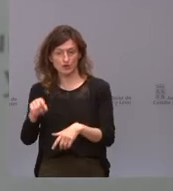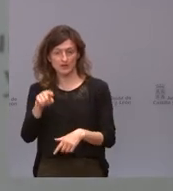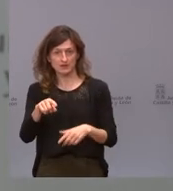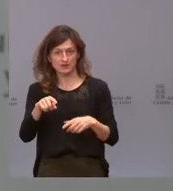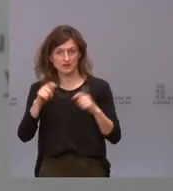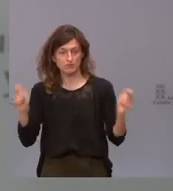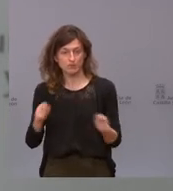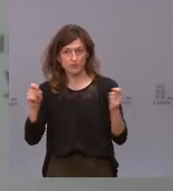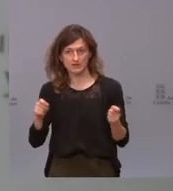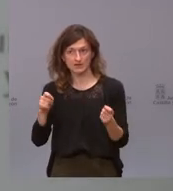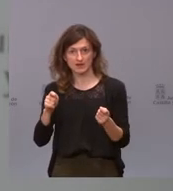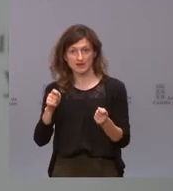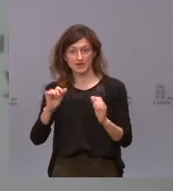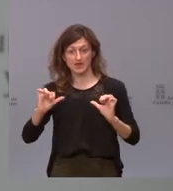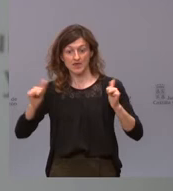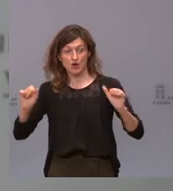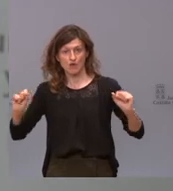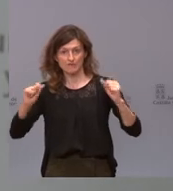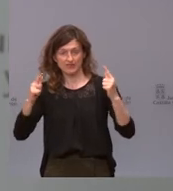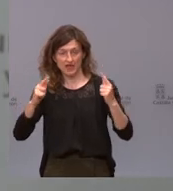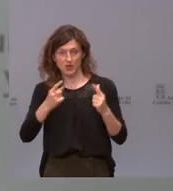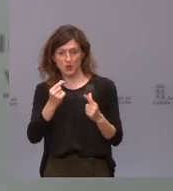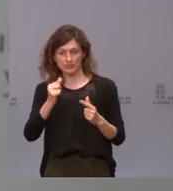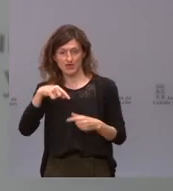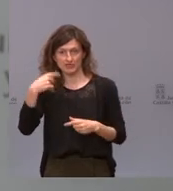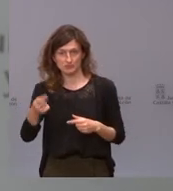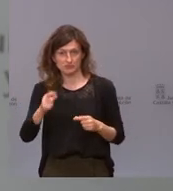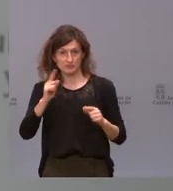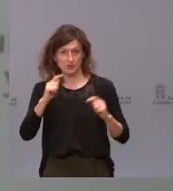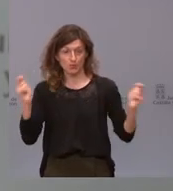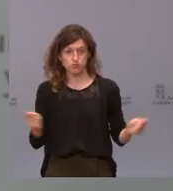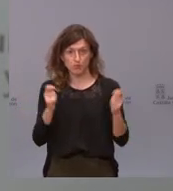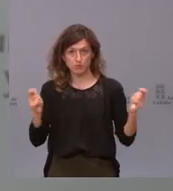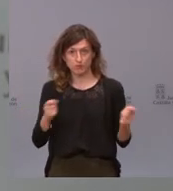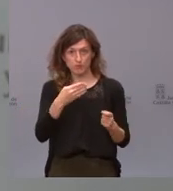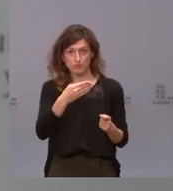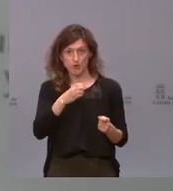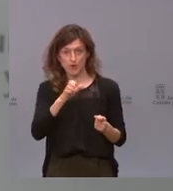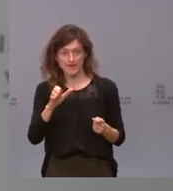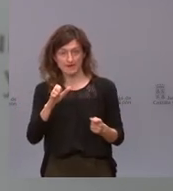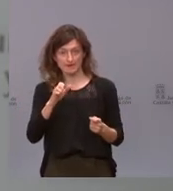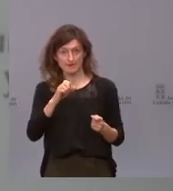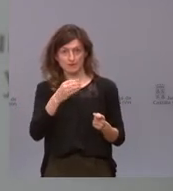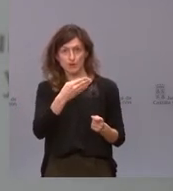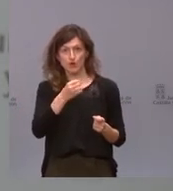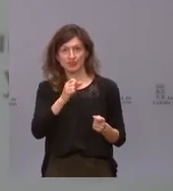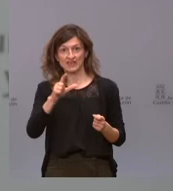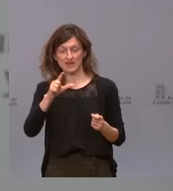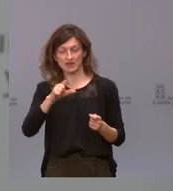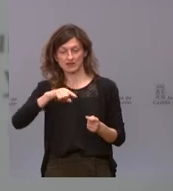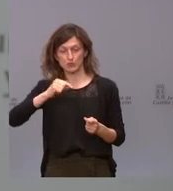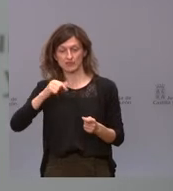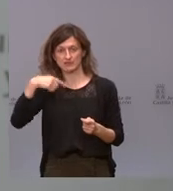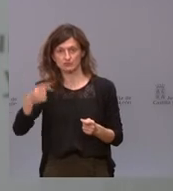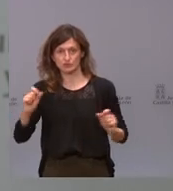publicará y entra en vigor al día siguiente de su publicación en el boletín oficial de castilla y león'